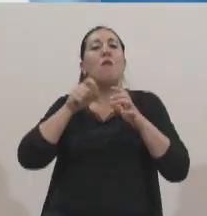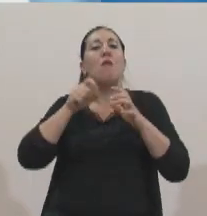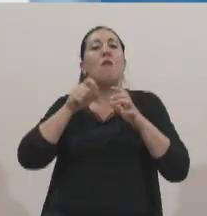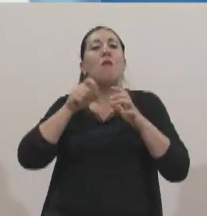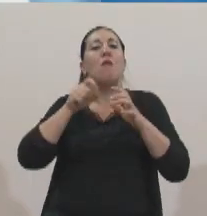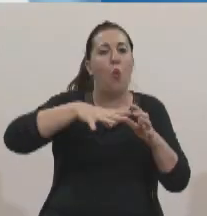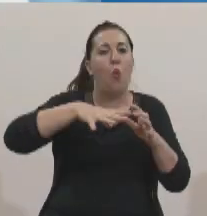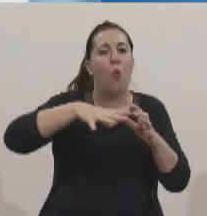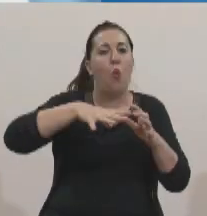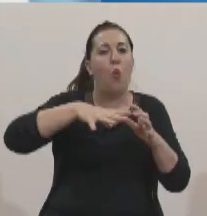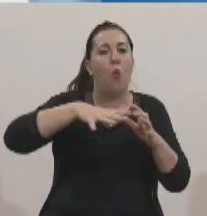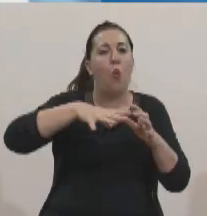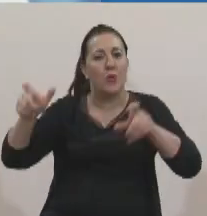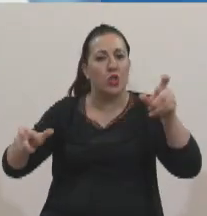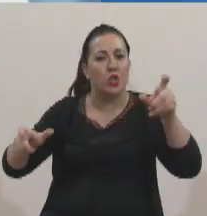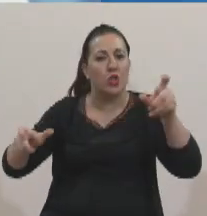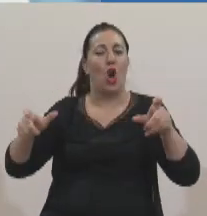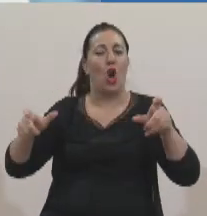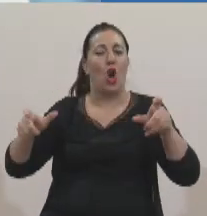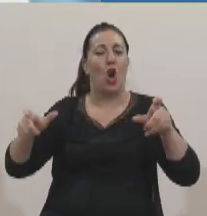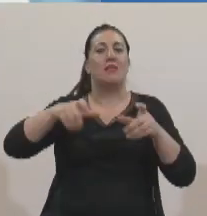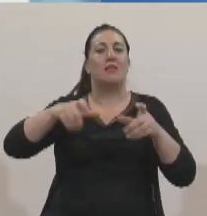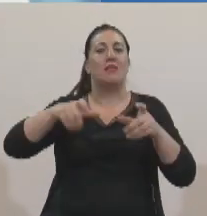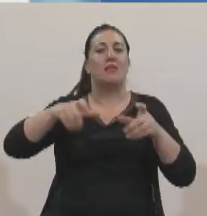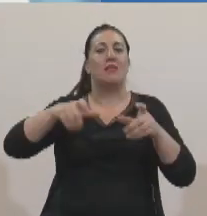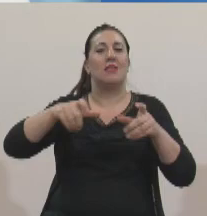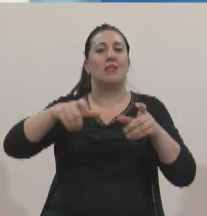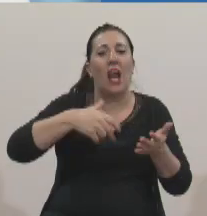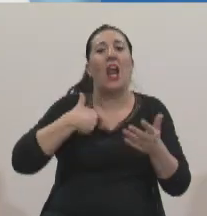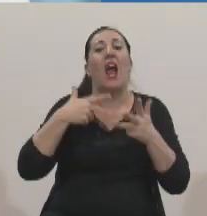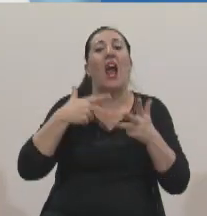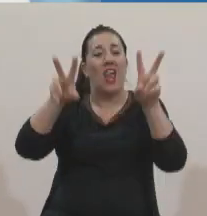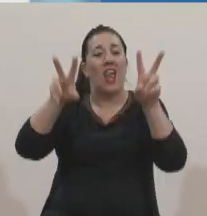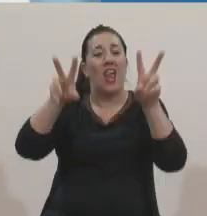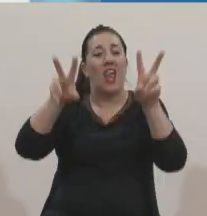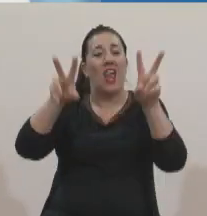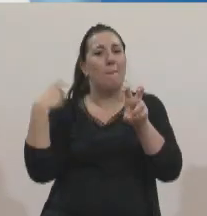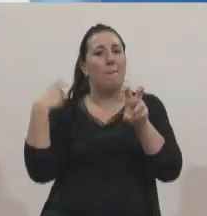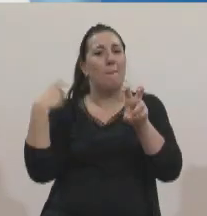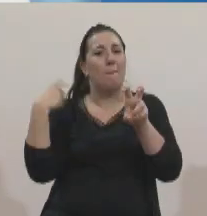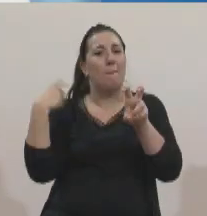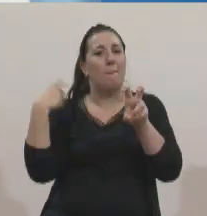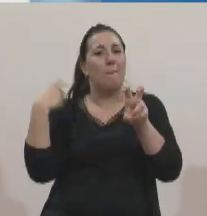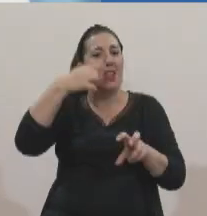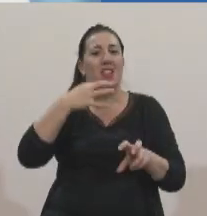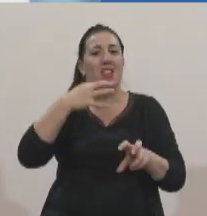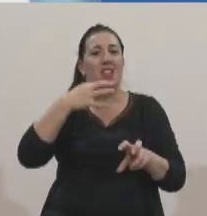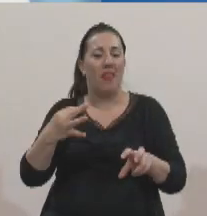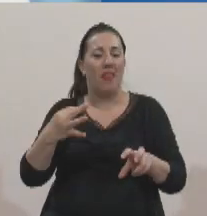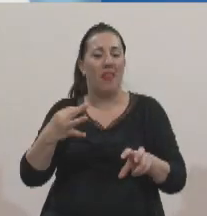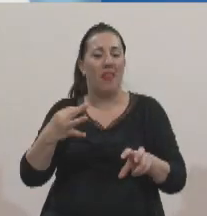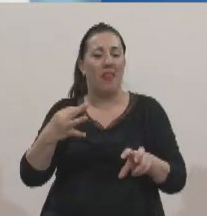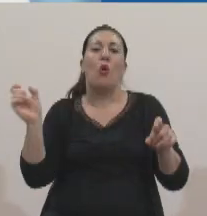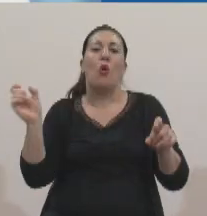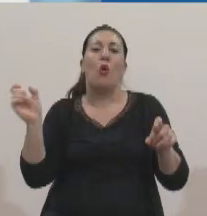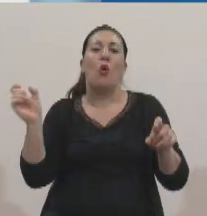políticas poblacionales y asentamientos humanos, les digo que esta es una cuestión que nos debemos tomar en serio, ya que se trata de